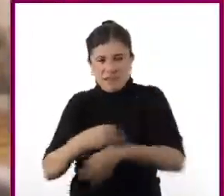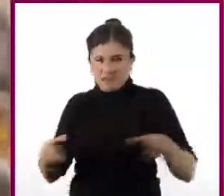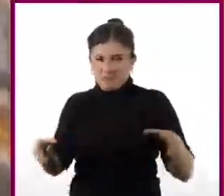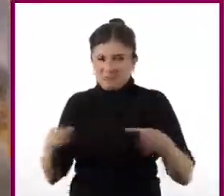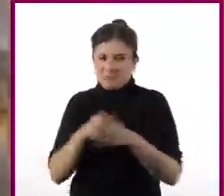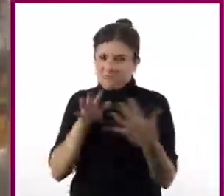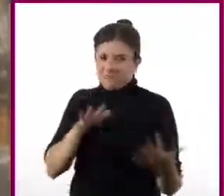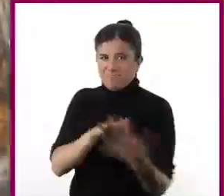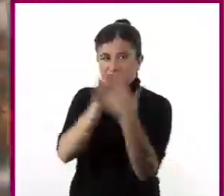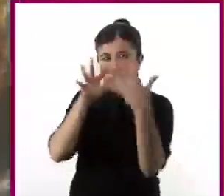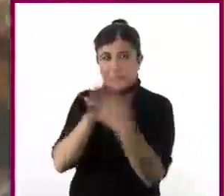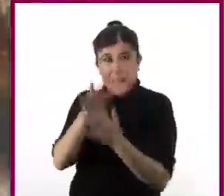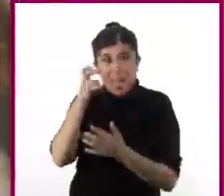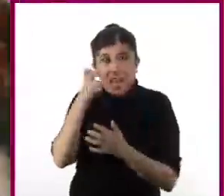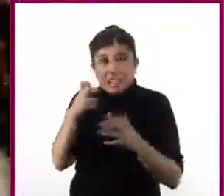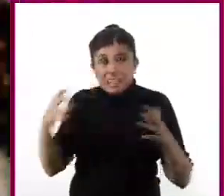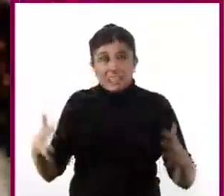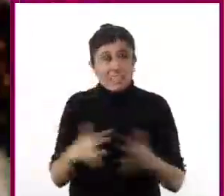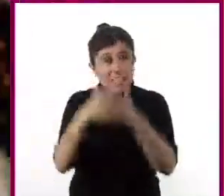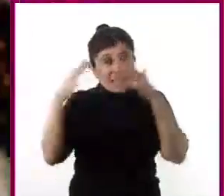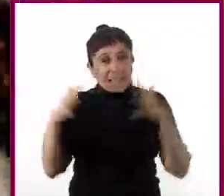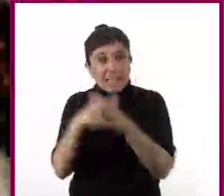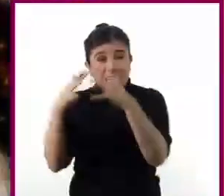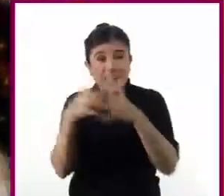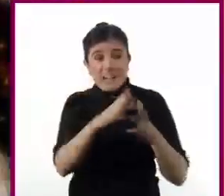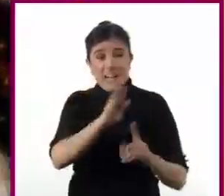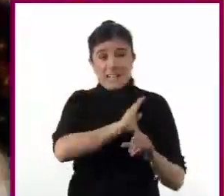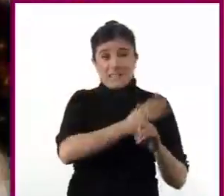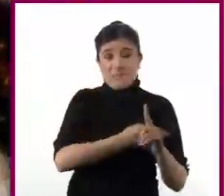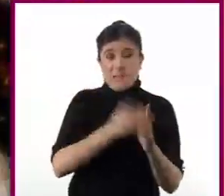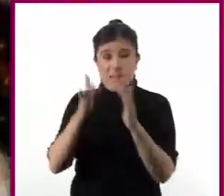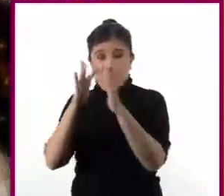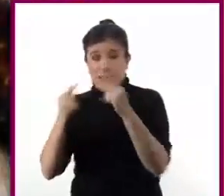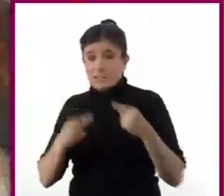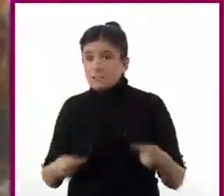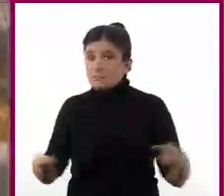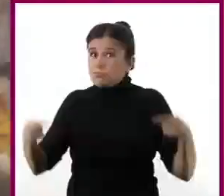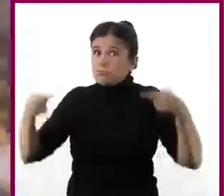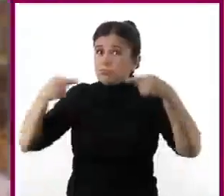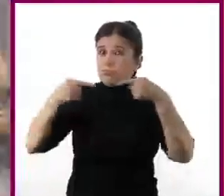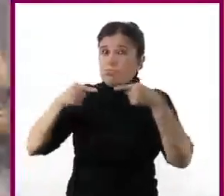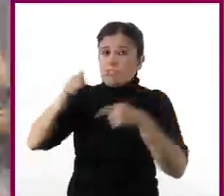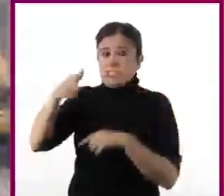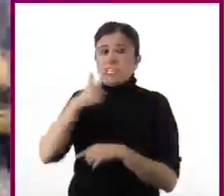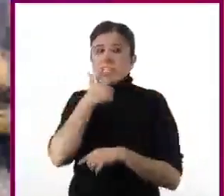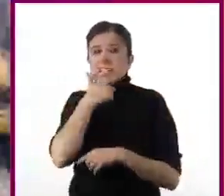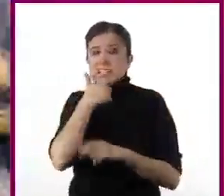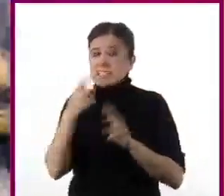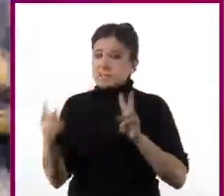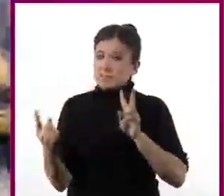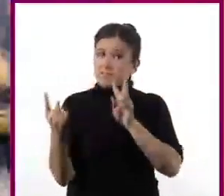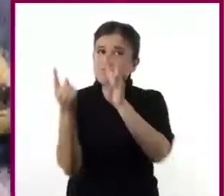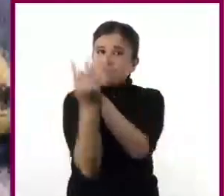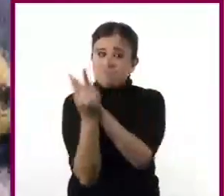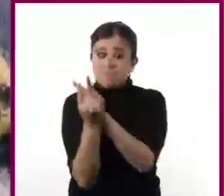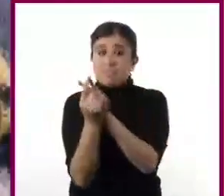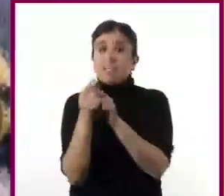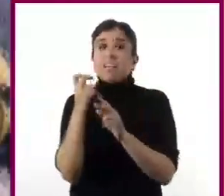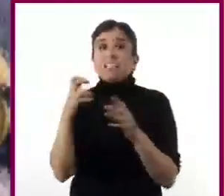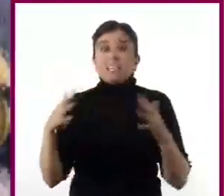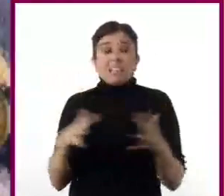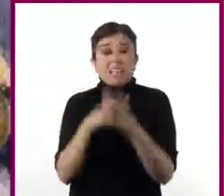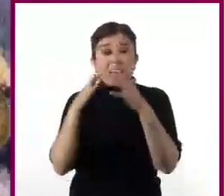este mundo de guerra, en donde España y Francia se enfrentan a los ingleses, la guerra prácticamente